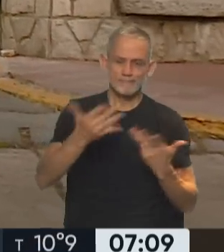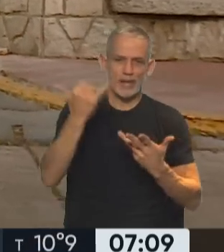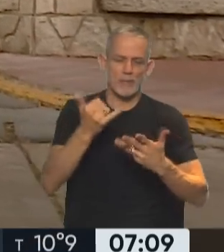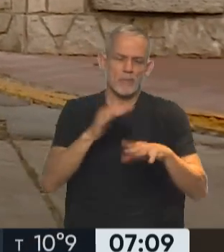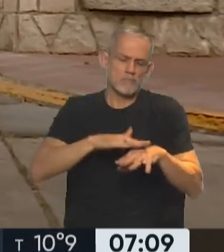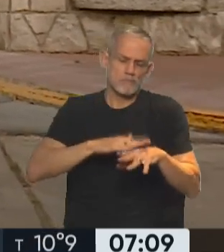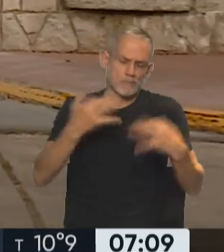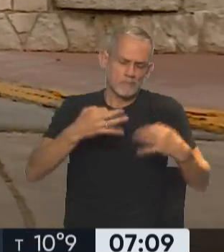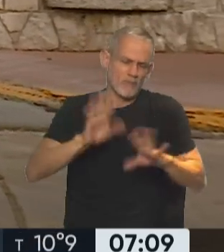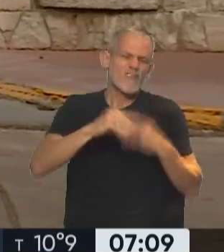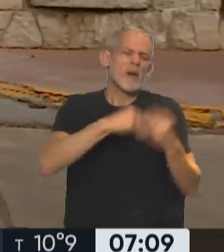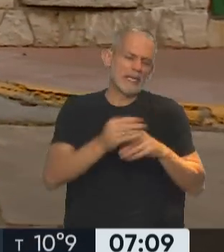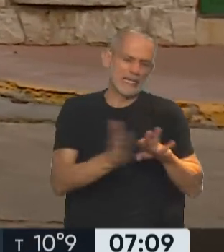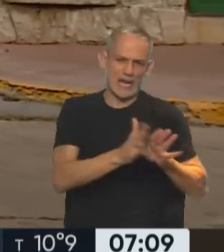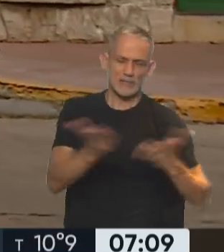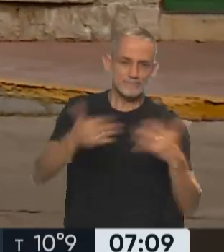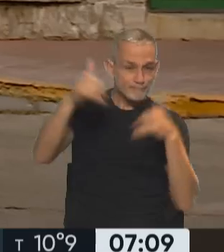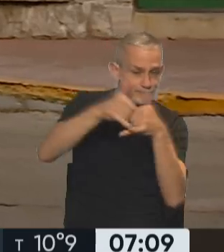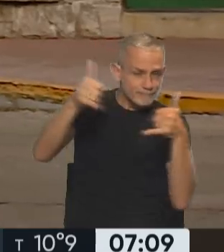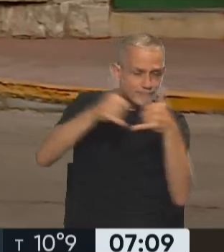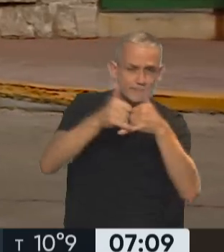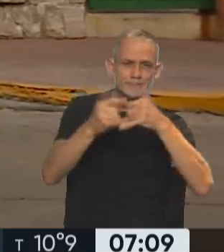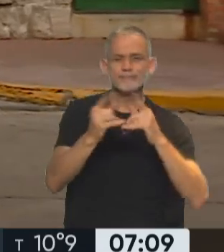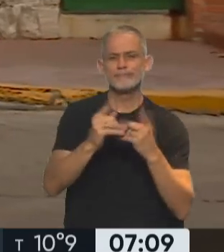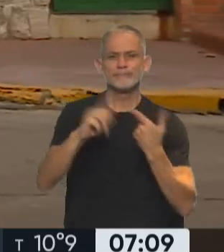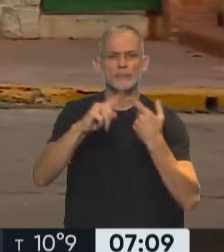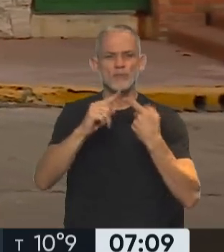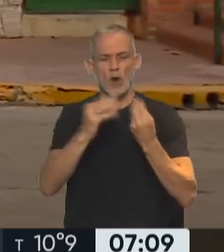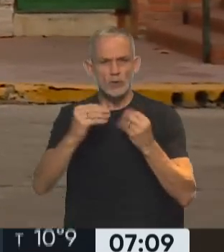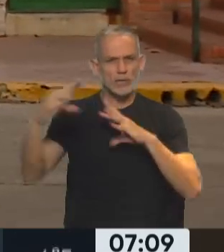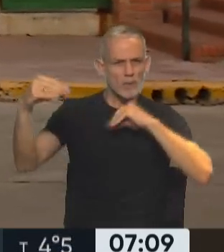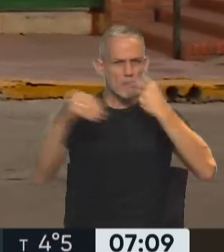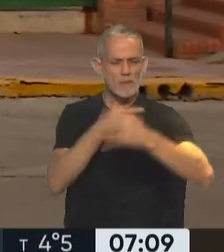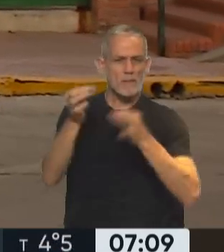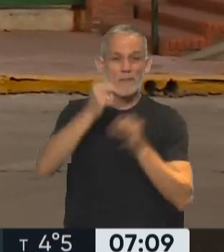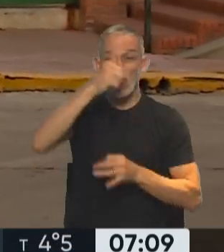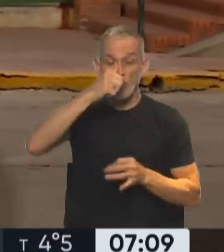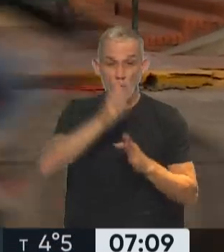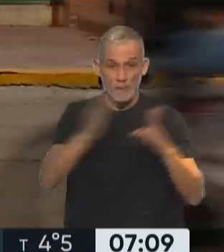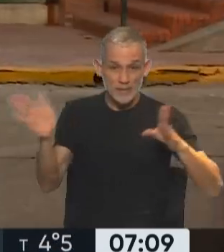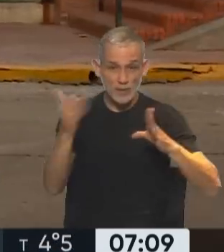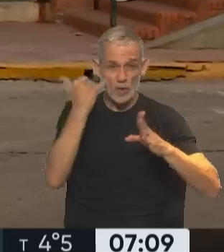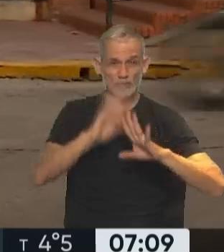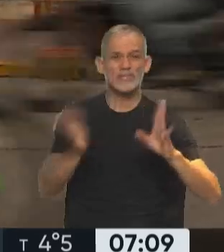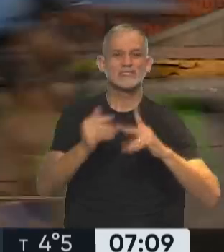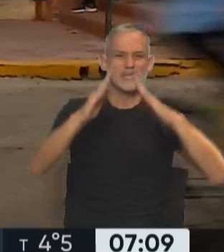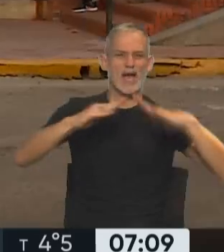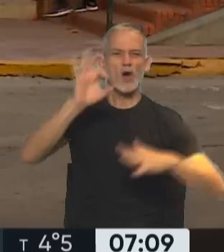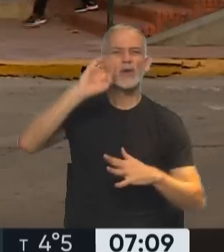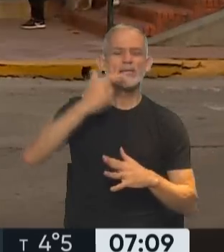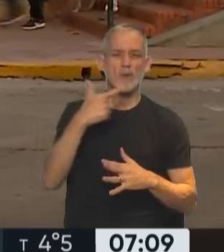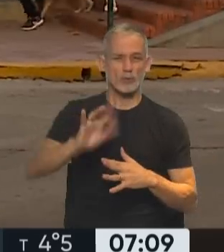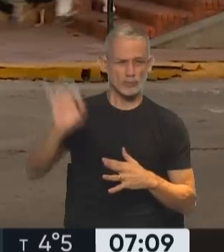compromisos familiares, pero se mantuvieron telefónicamente en permanente encuentro. Ya el domingo sí, la Quinta de Olivos se